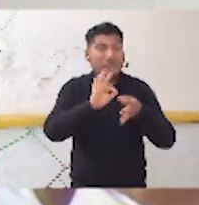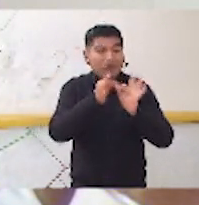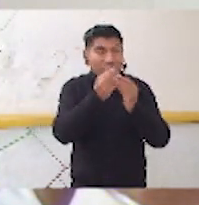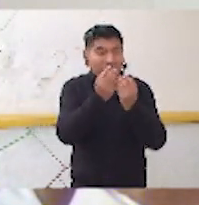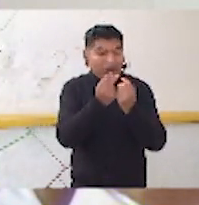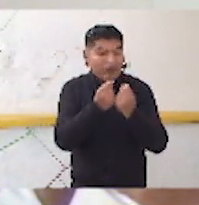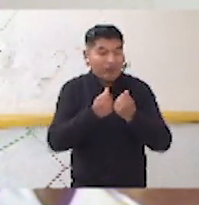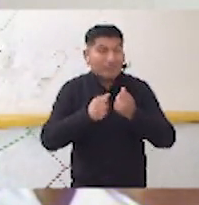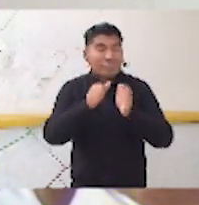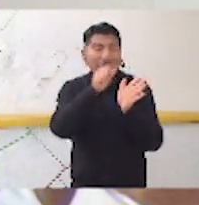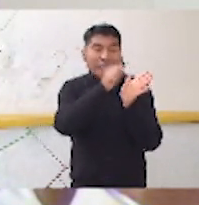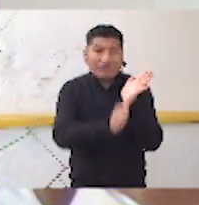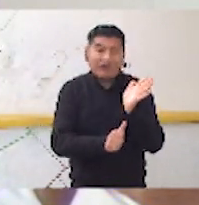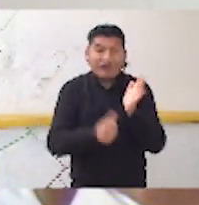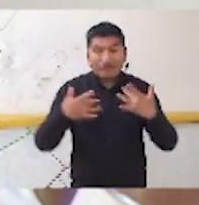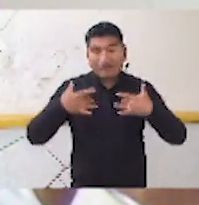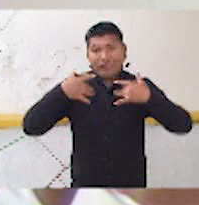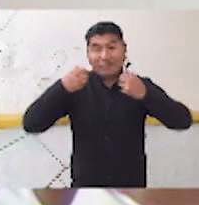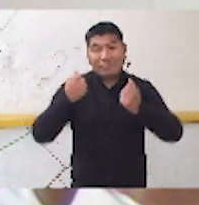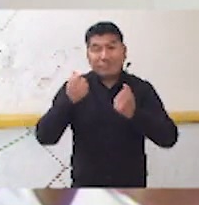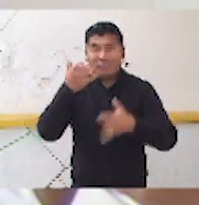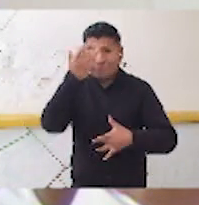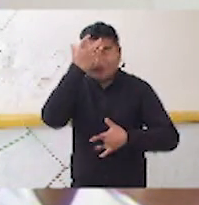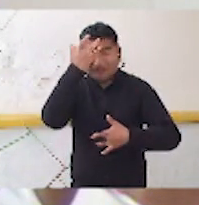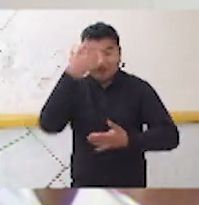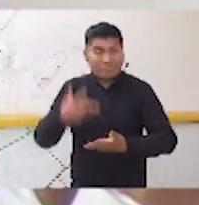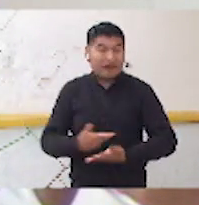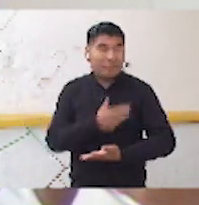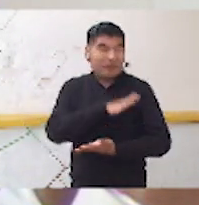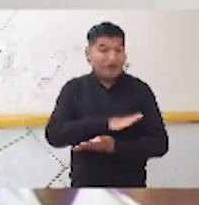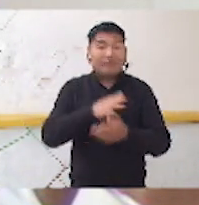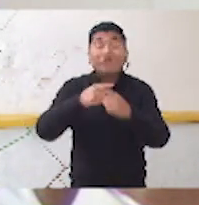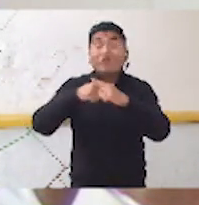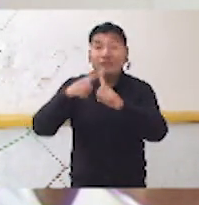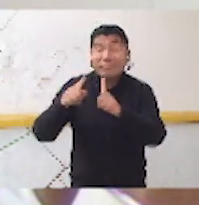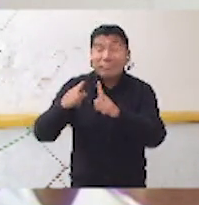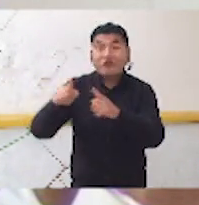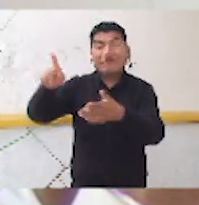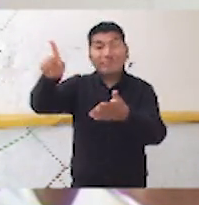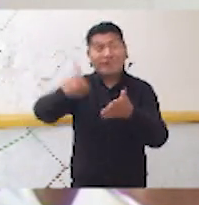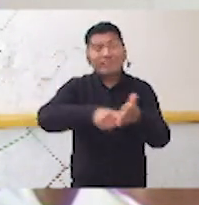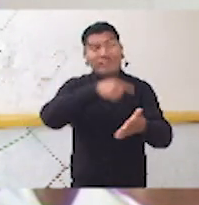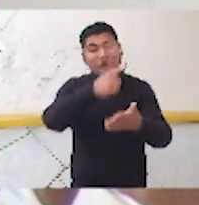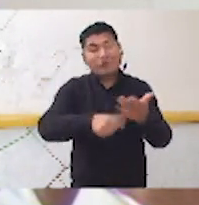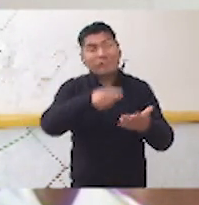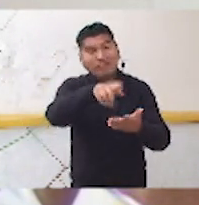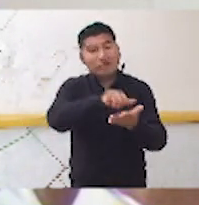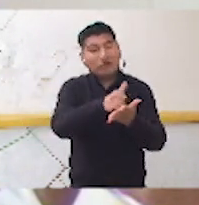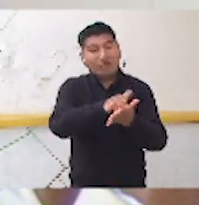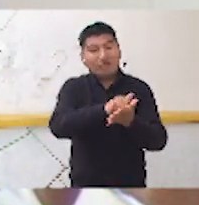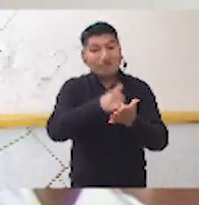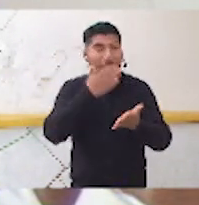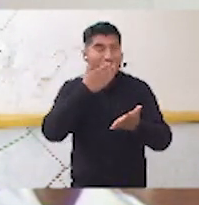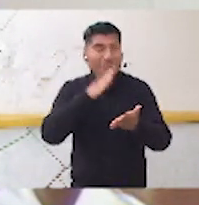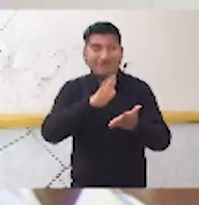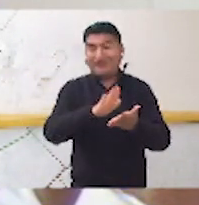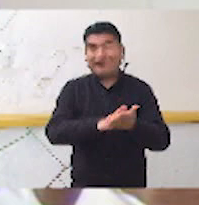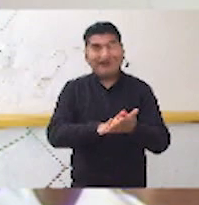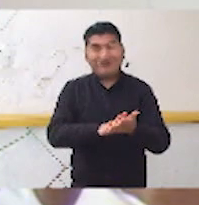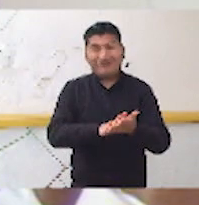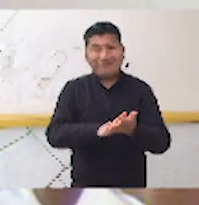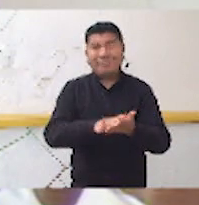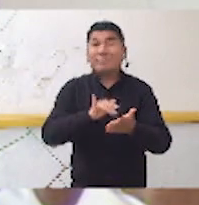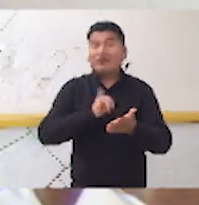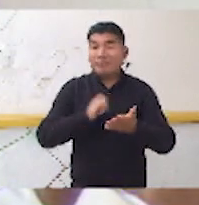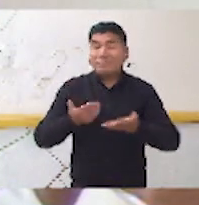y sanaré a la enferma. Pero exterminaré a la que está gorda y robusta. Yo